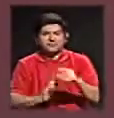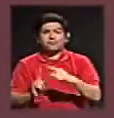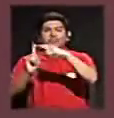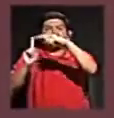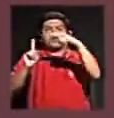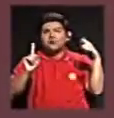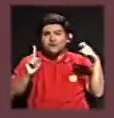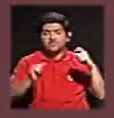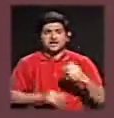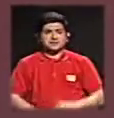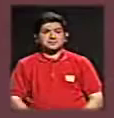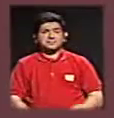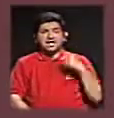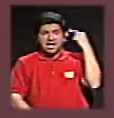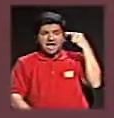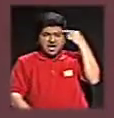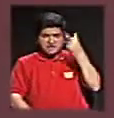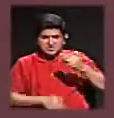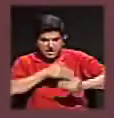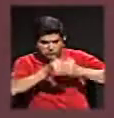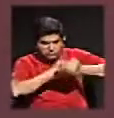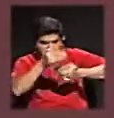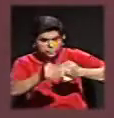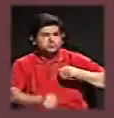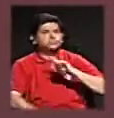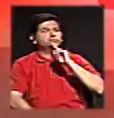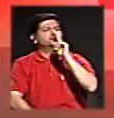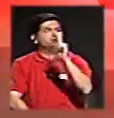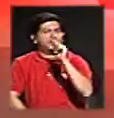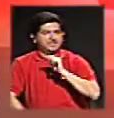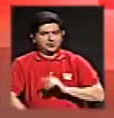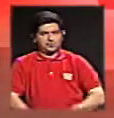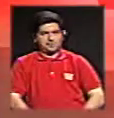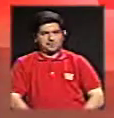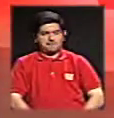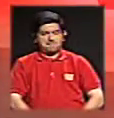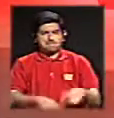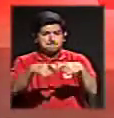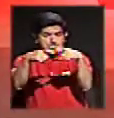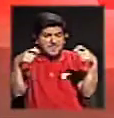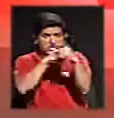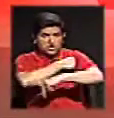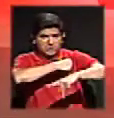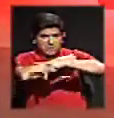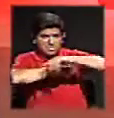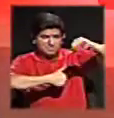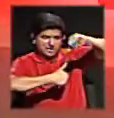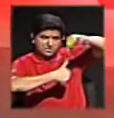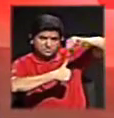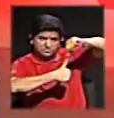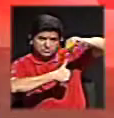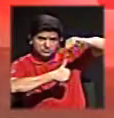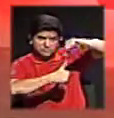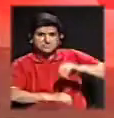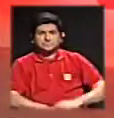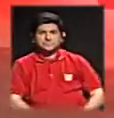desde la gestión de los estados, le menciono que en la mayor parte de los países